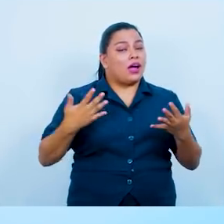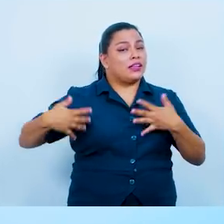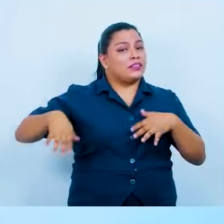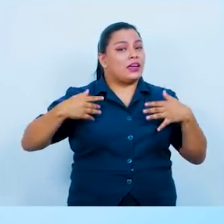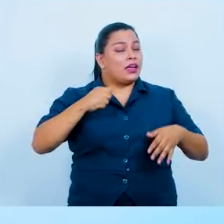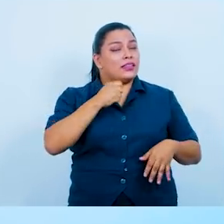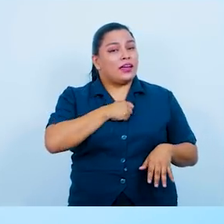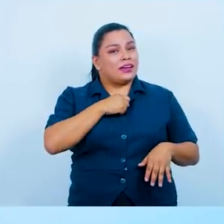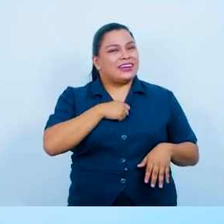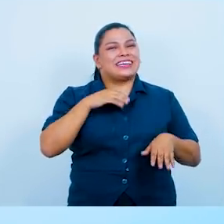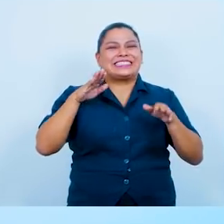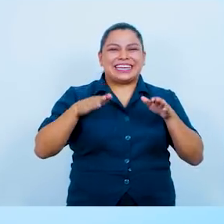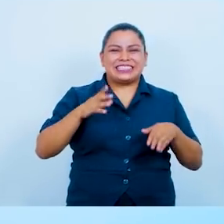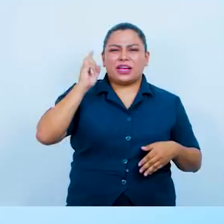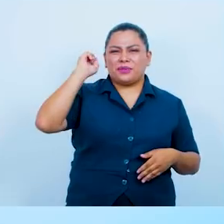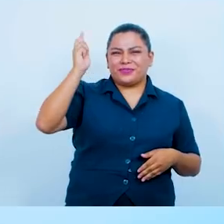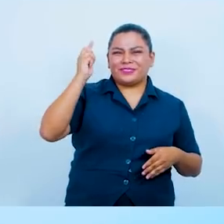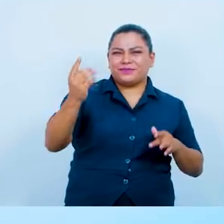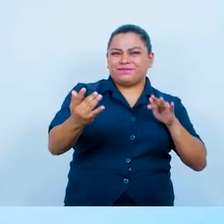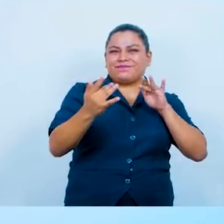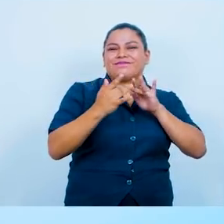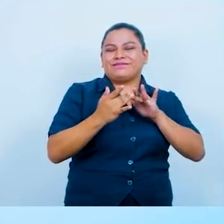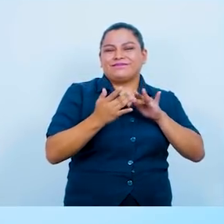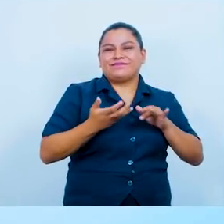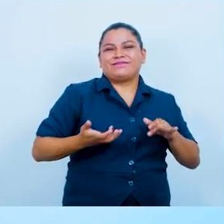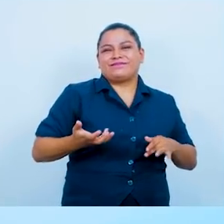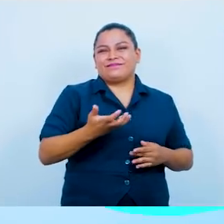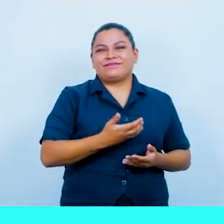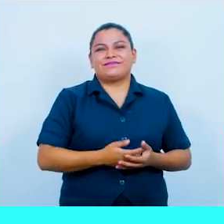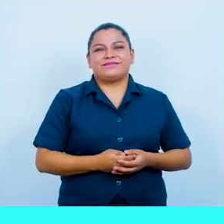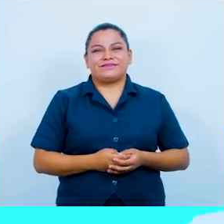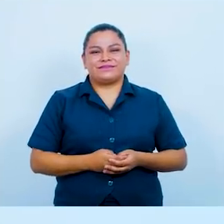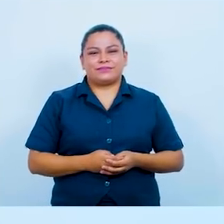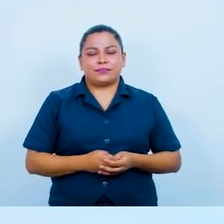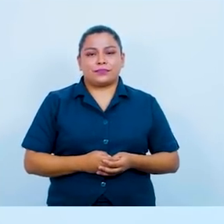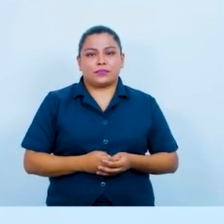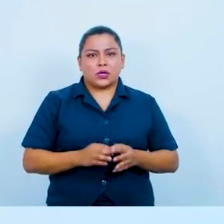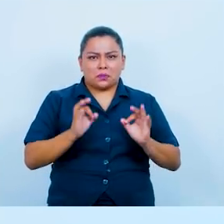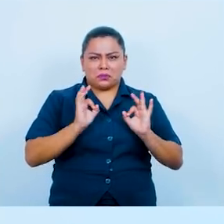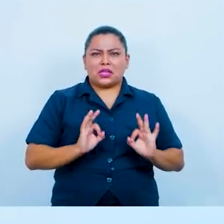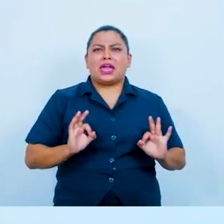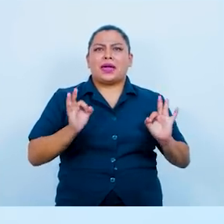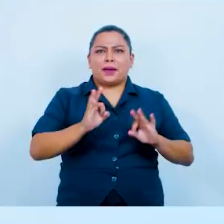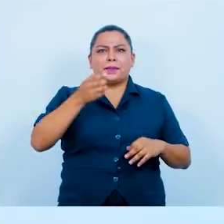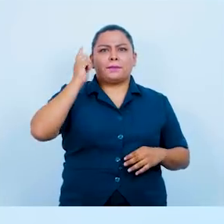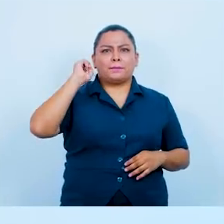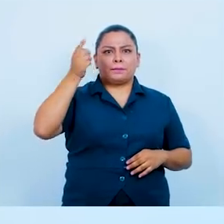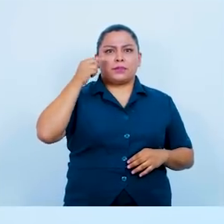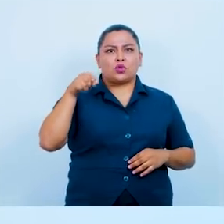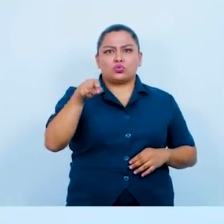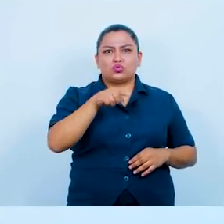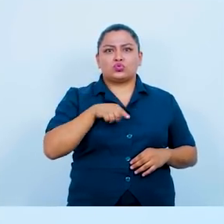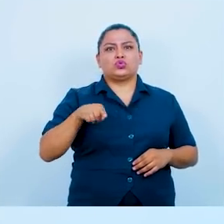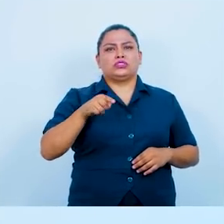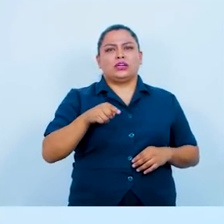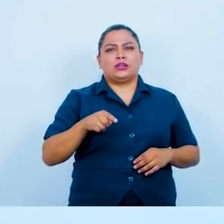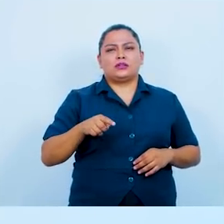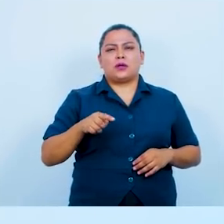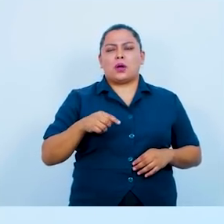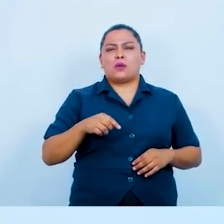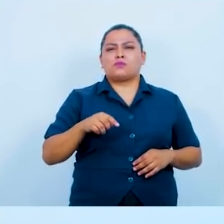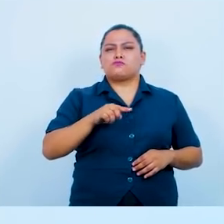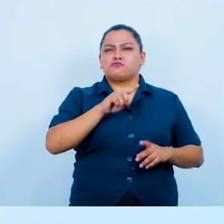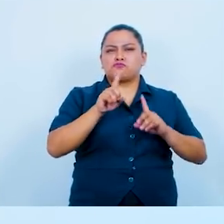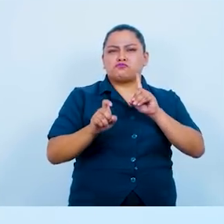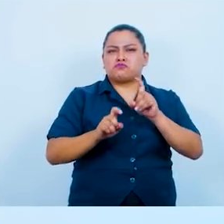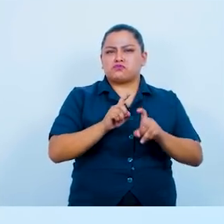Y gracias al profe Mauricio por haberse contactado con nosotros. ¡Excelente, docente! ¿Ustedes qué preguntas